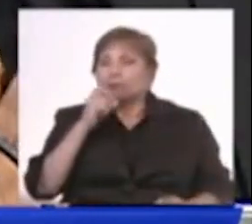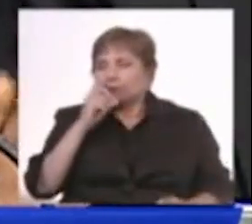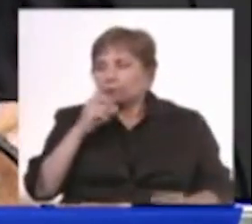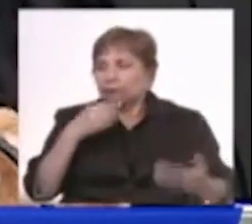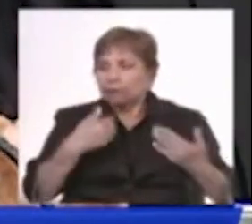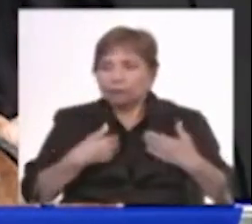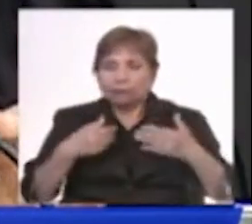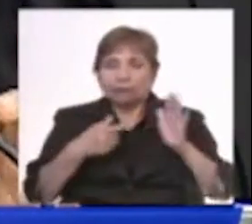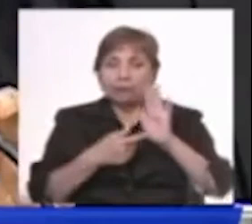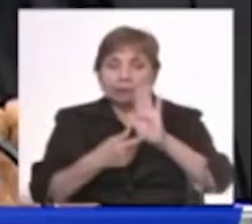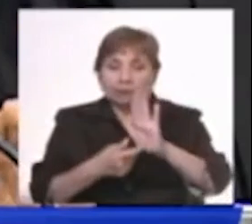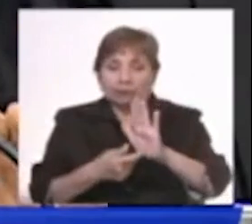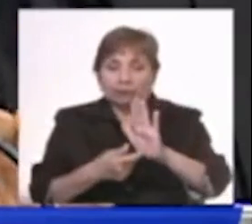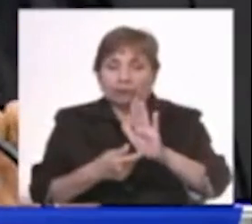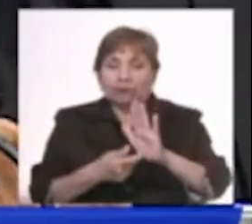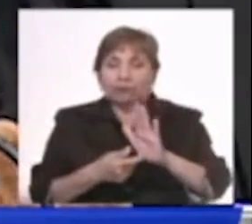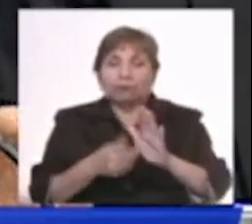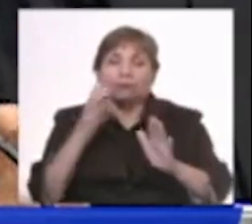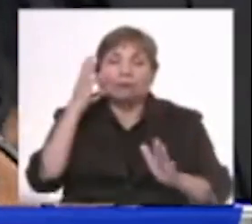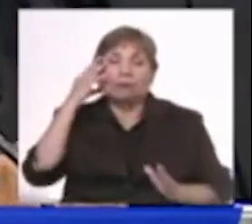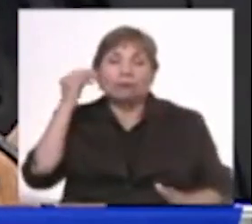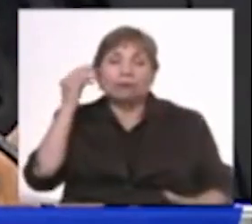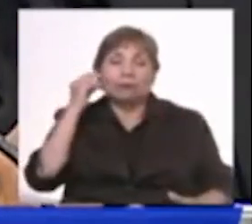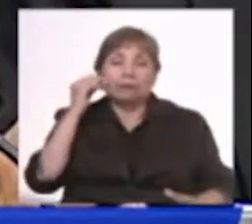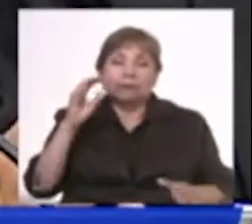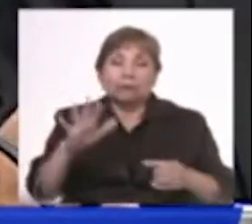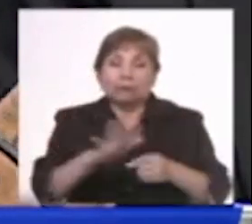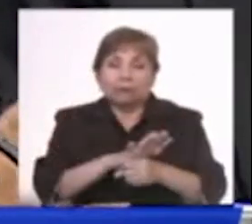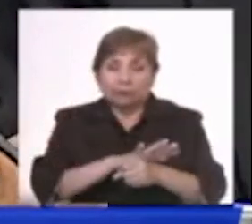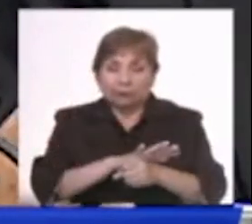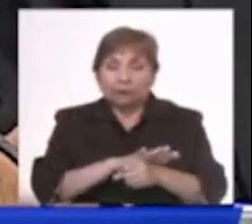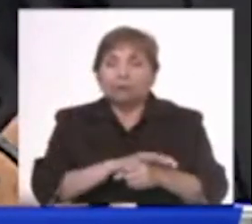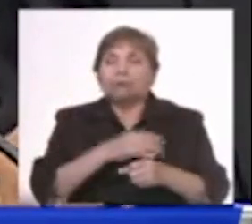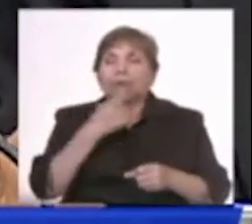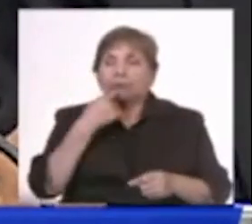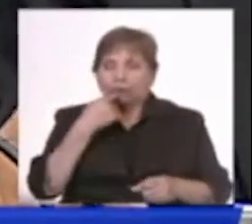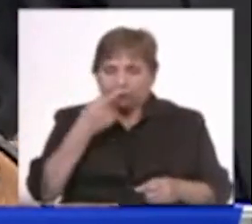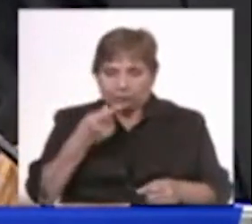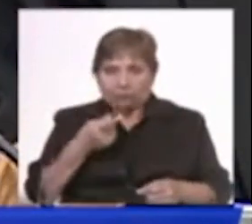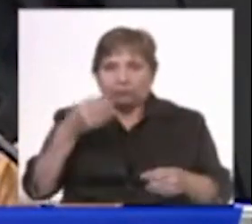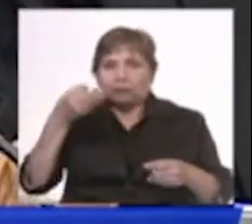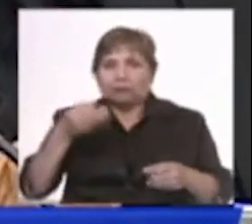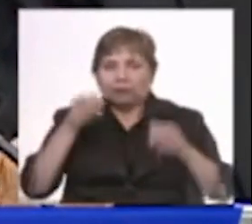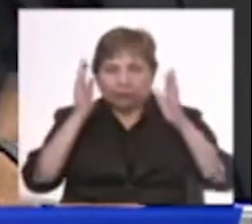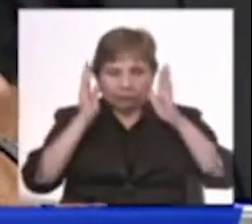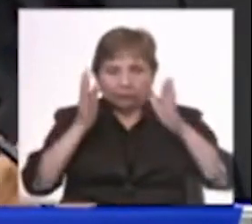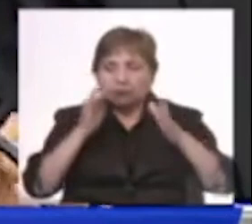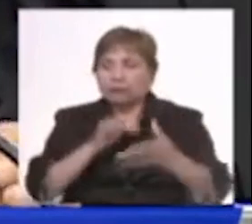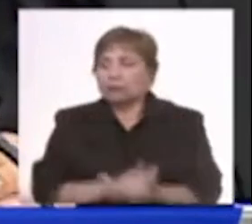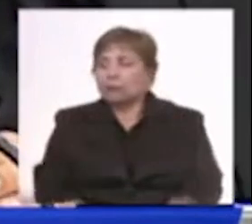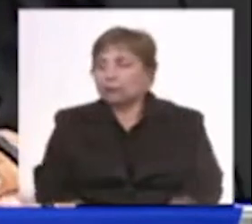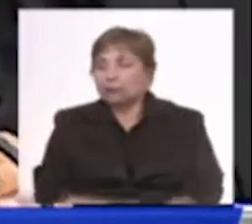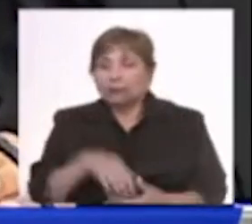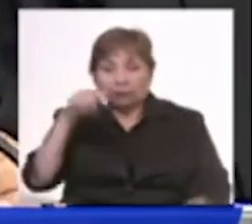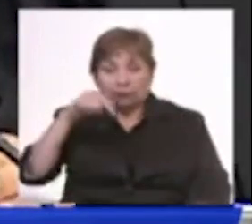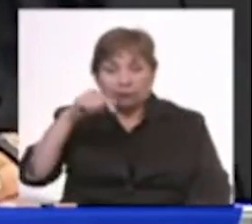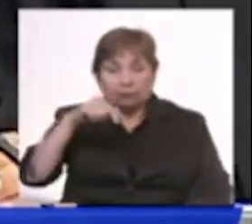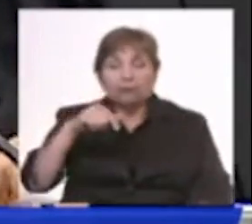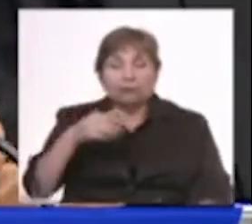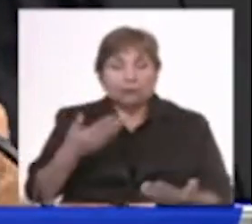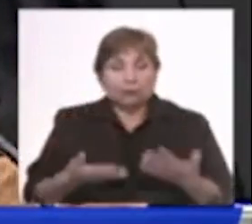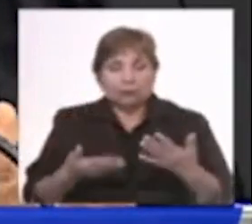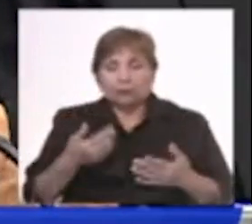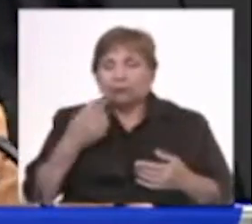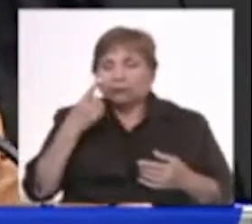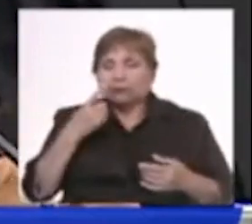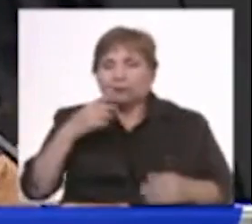con que demuestre que la experiencia cubre, debería de ser atendido. En este caso,